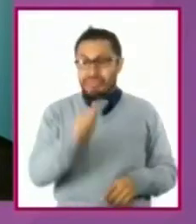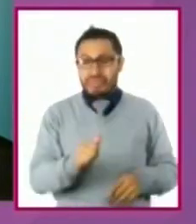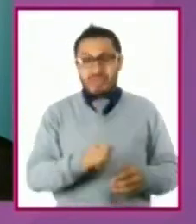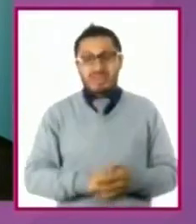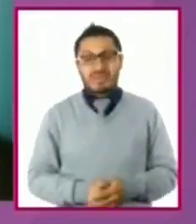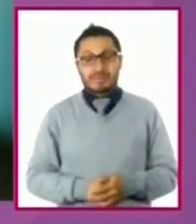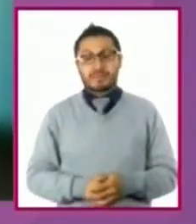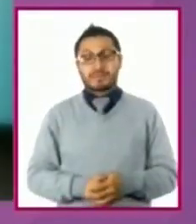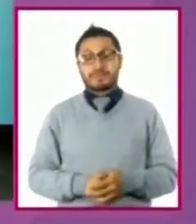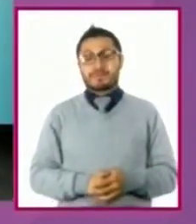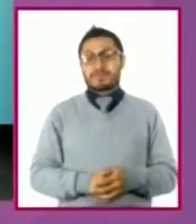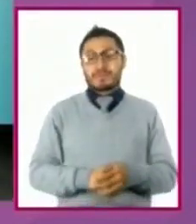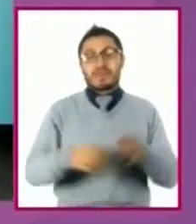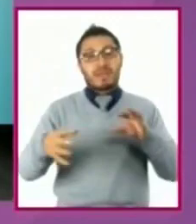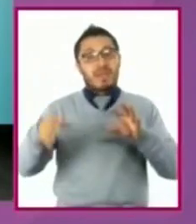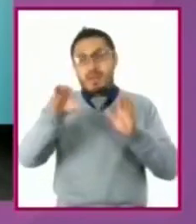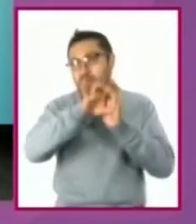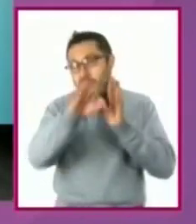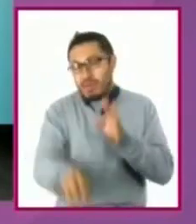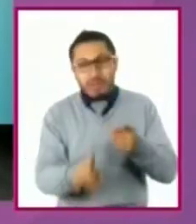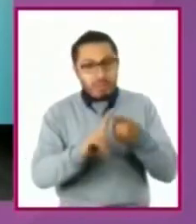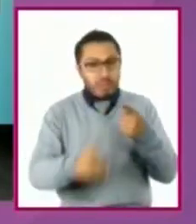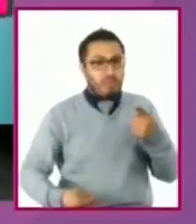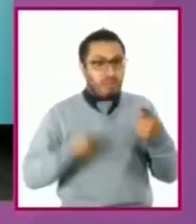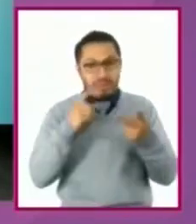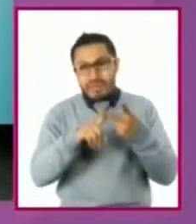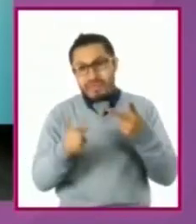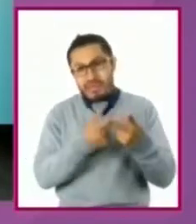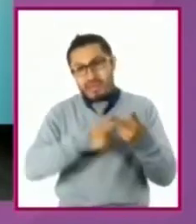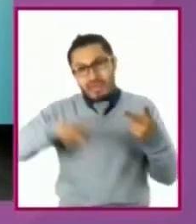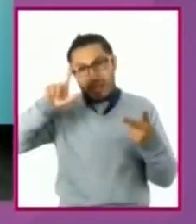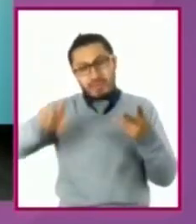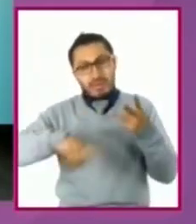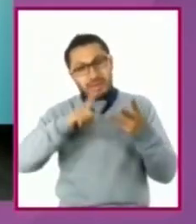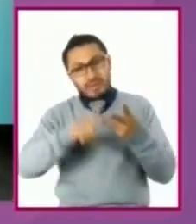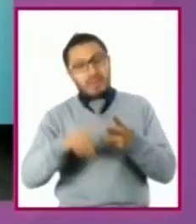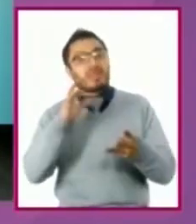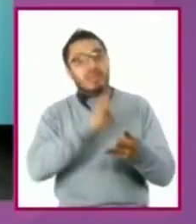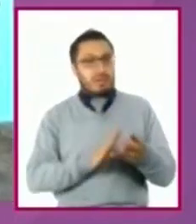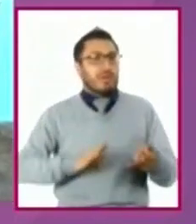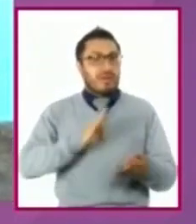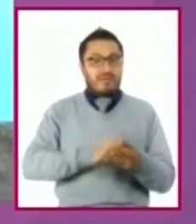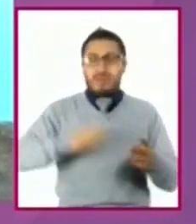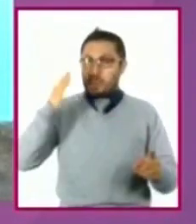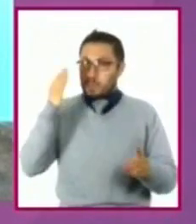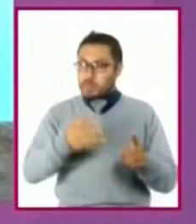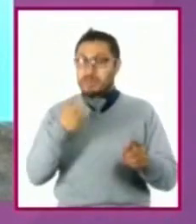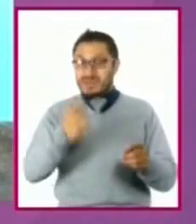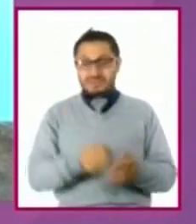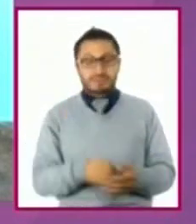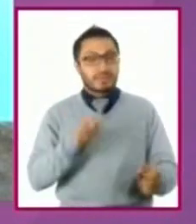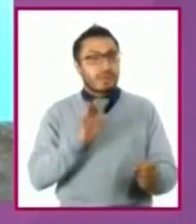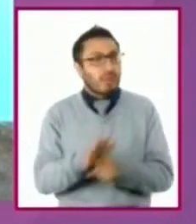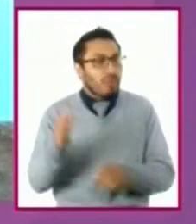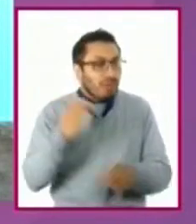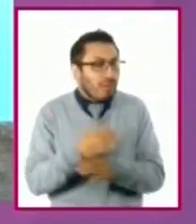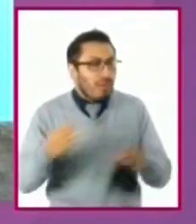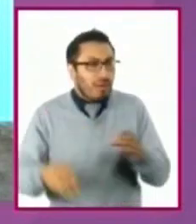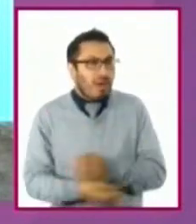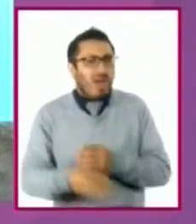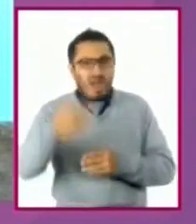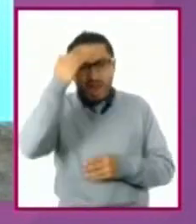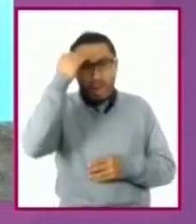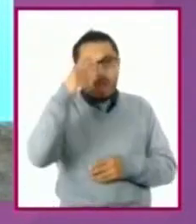que entre estos están la vida, la libertad y la búsqueda de la felicidad. ¿Qué hechos conoces sobre la abolición